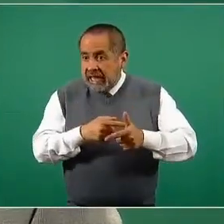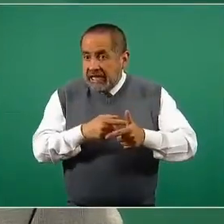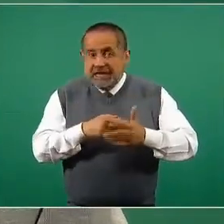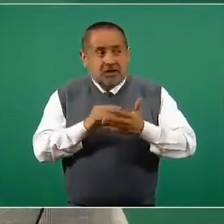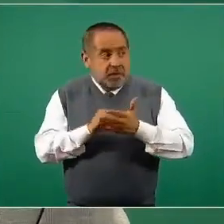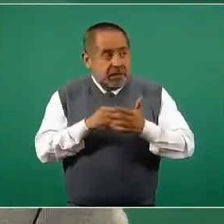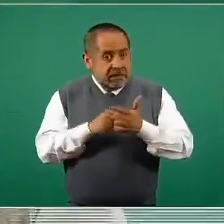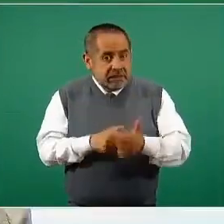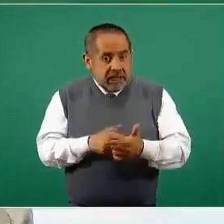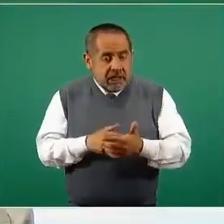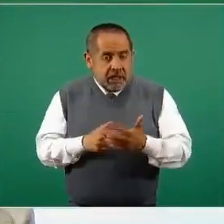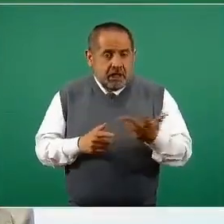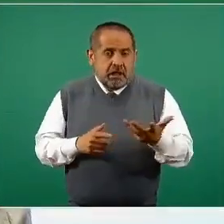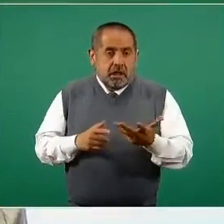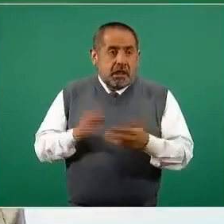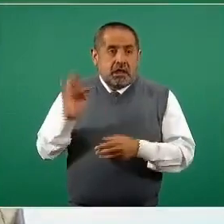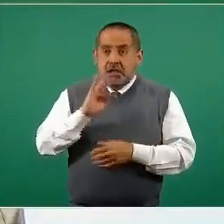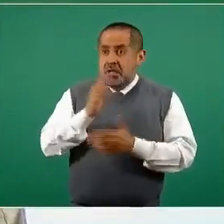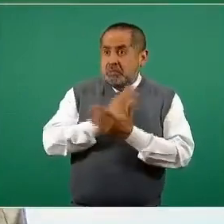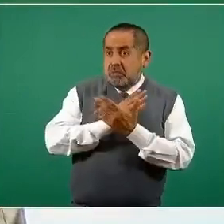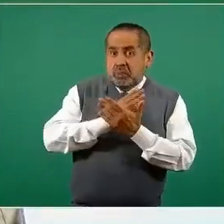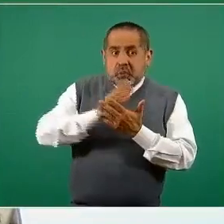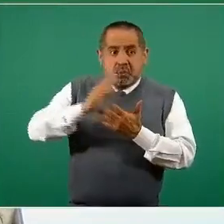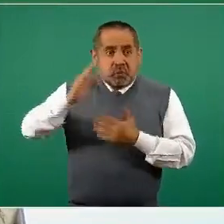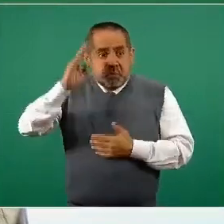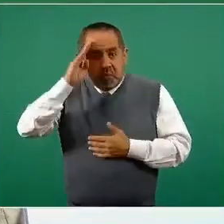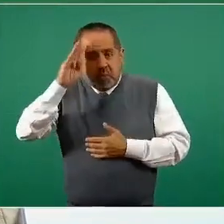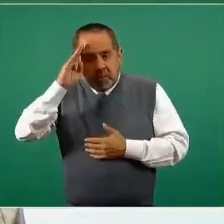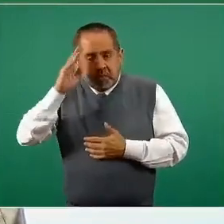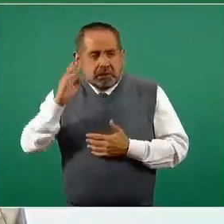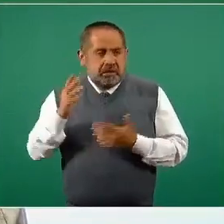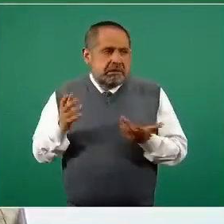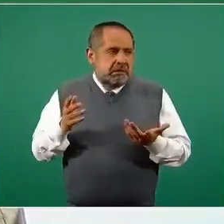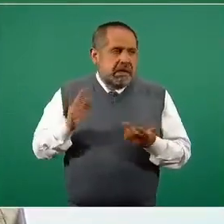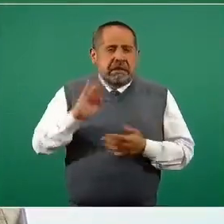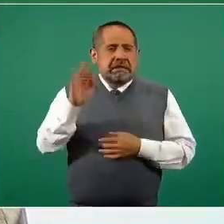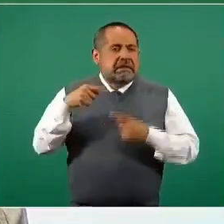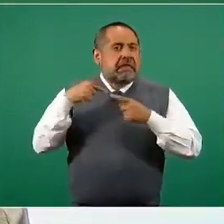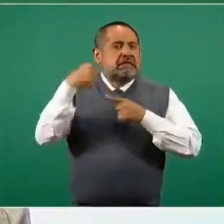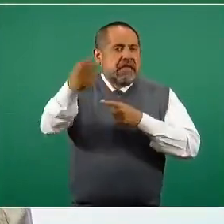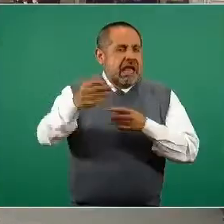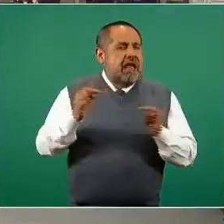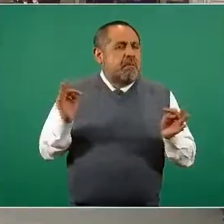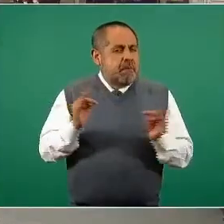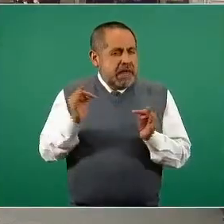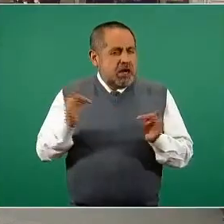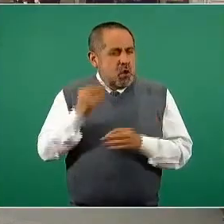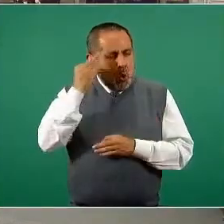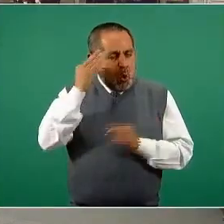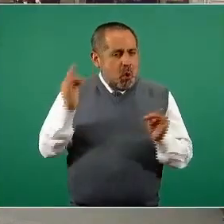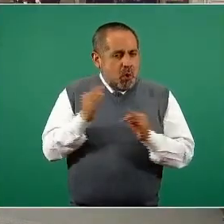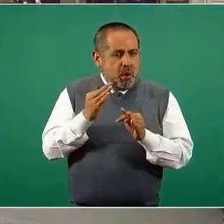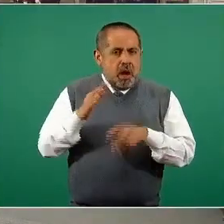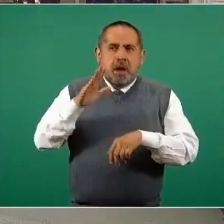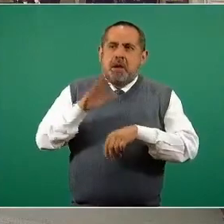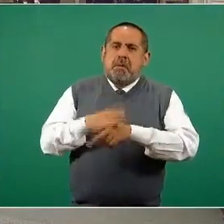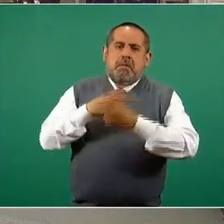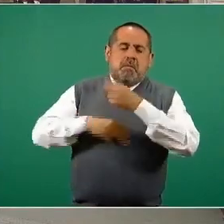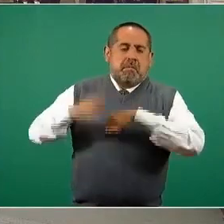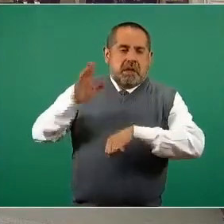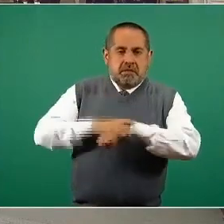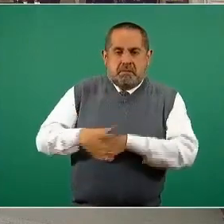que cuando tenga un ciclo de exacerbación, posiblemente en una temporada invernal, ahora afecte de